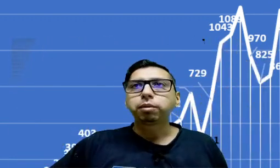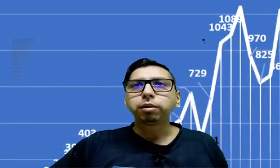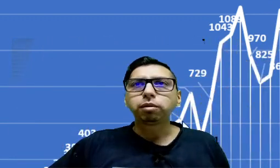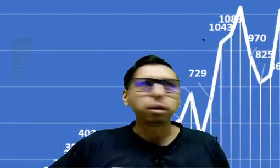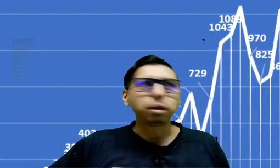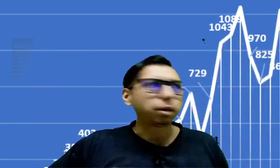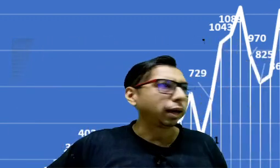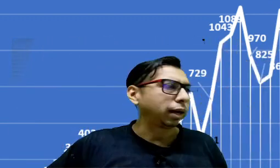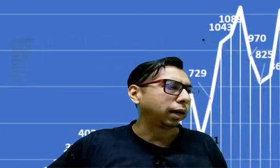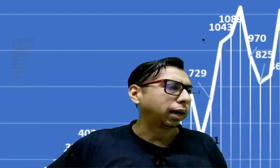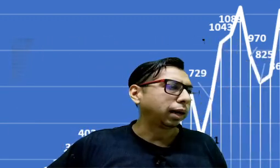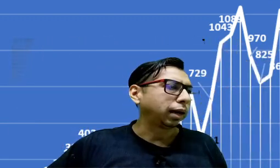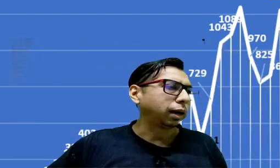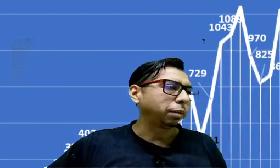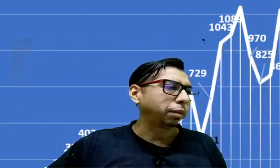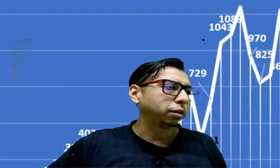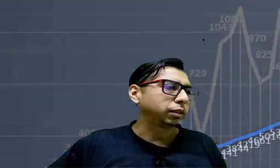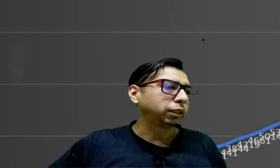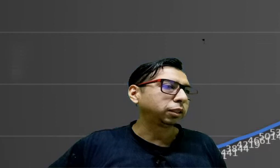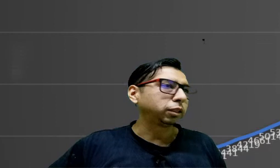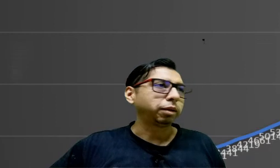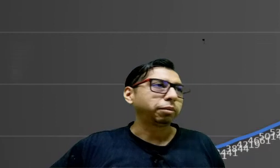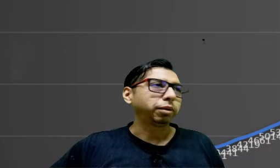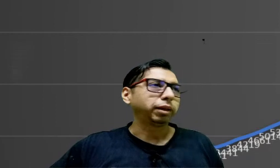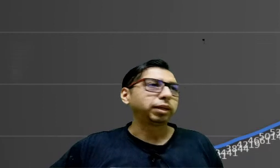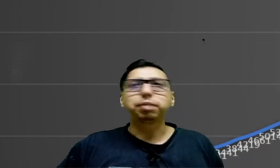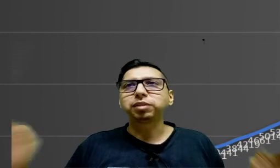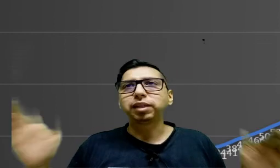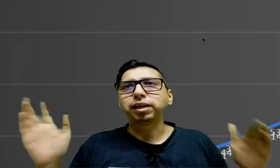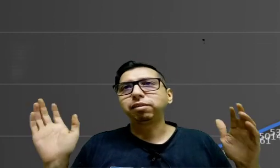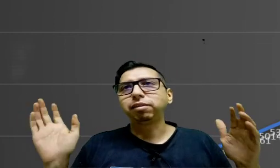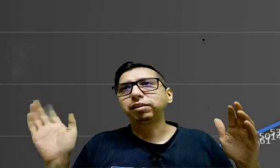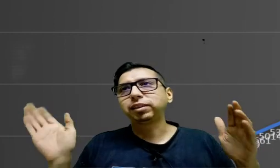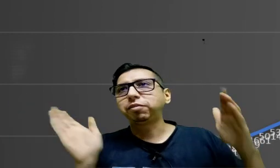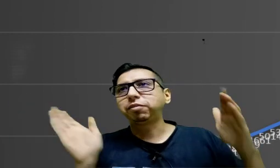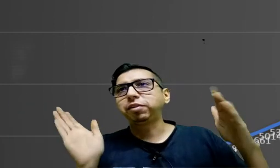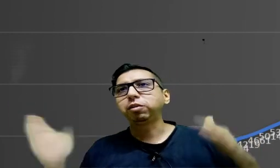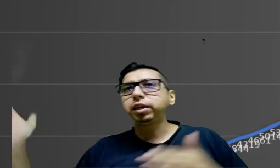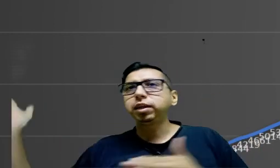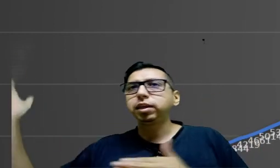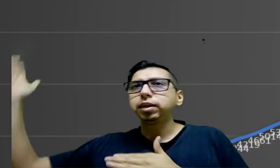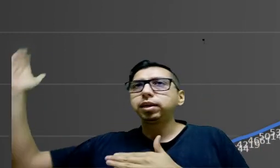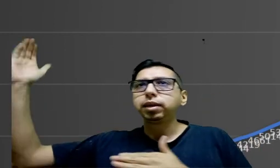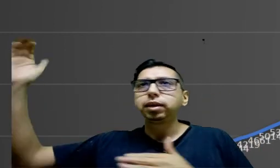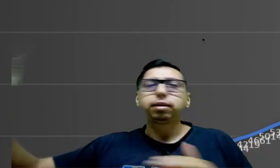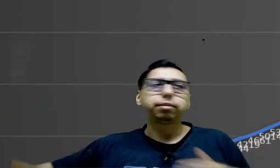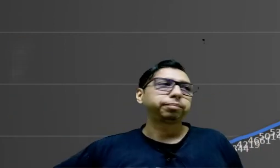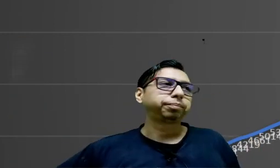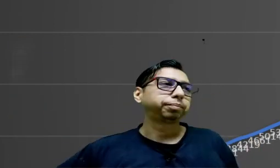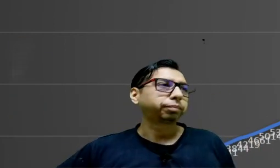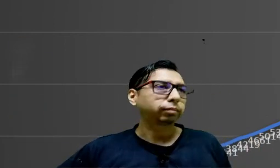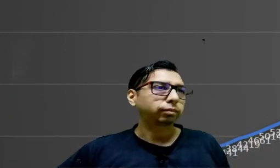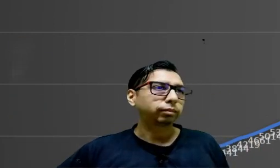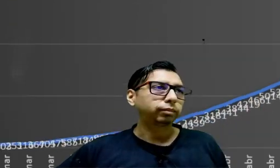Pero bueno, no hay que alarmarnos tanto. Y bueno, aquí estamos nuestra gráfica, ¿no?